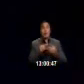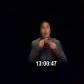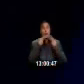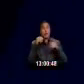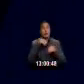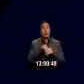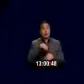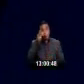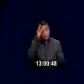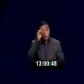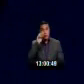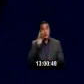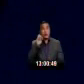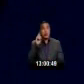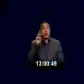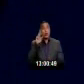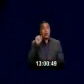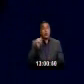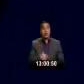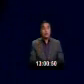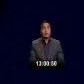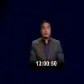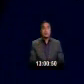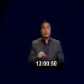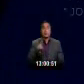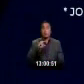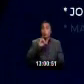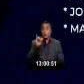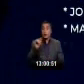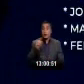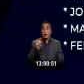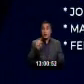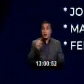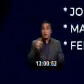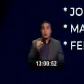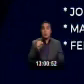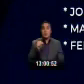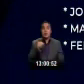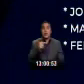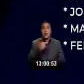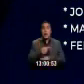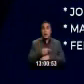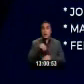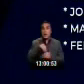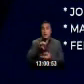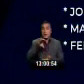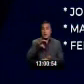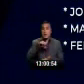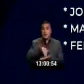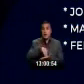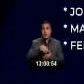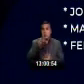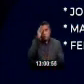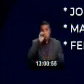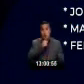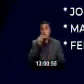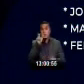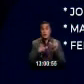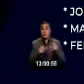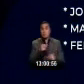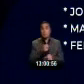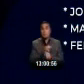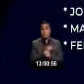del hospital Teodoro Maldonado Carbo. Tenemos a Luis Jairala Zunino, quien fue gerente de ese centro hospitalario. Otros